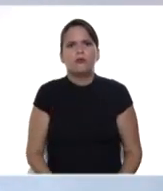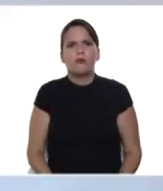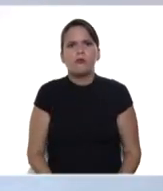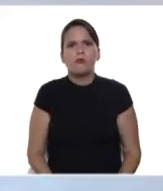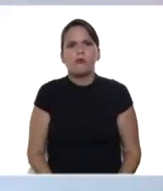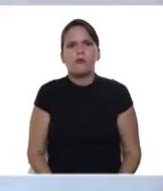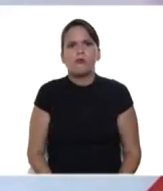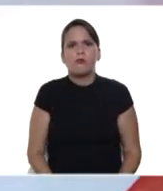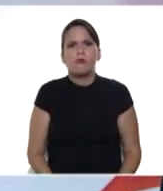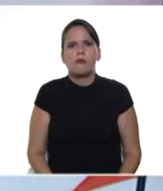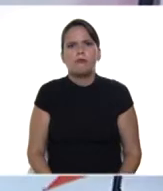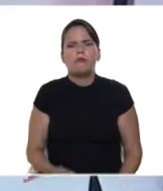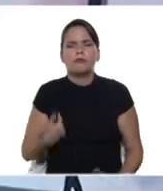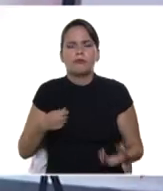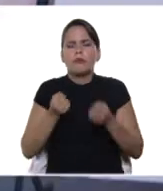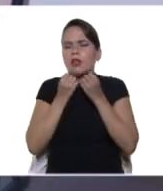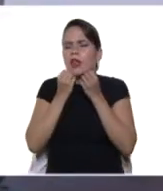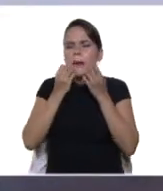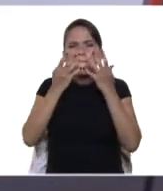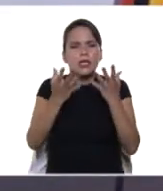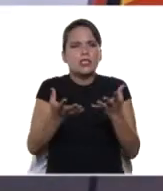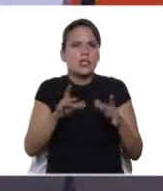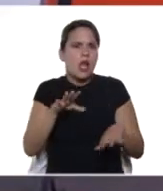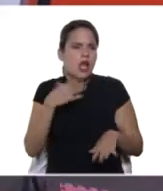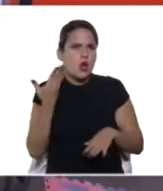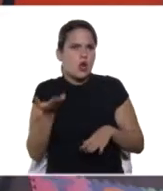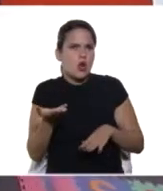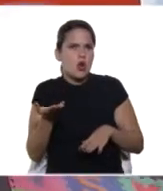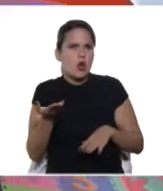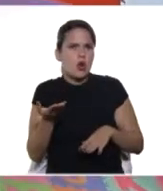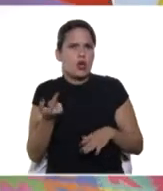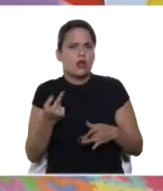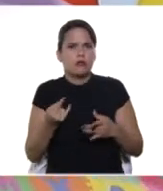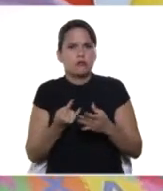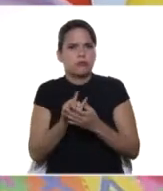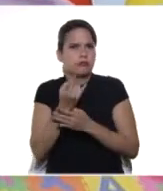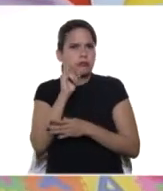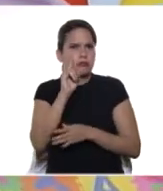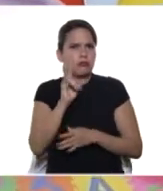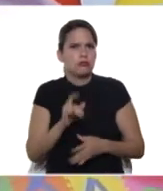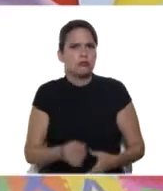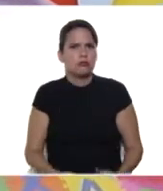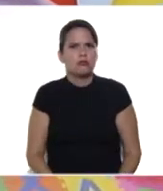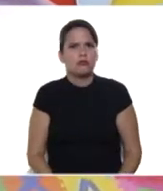e intentamos expresar lo que es un árbol,